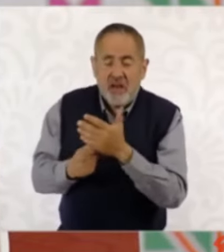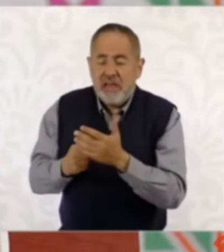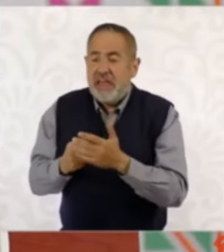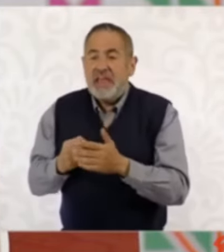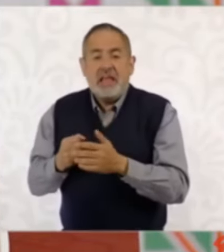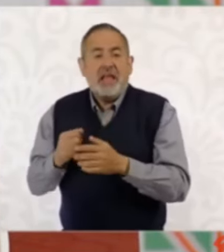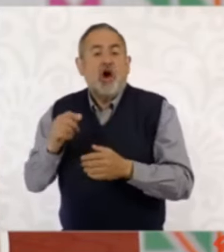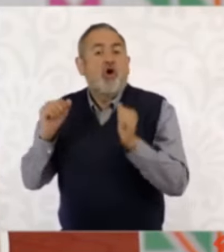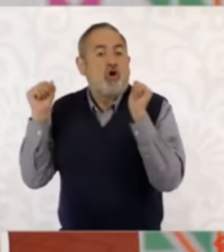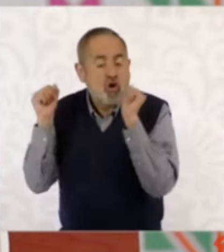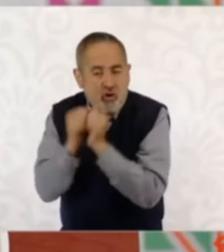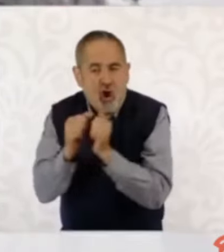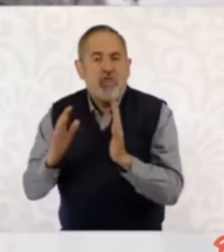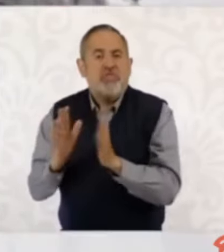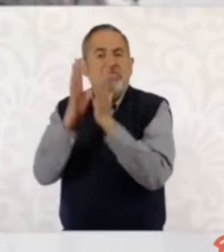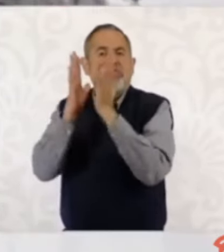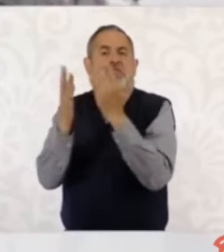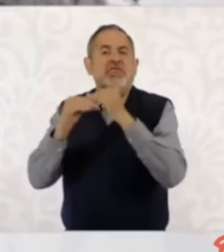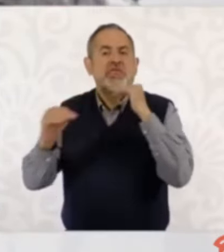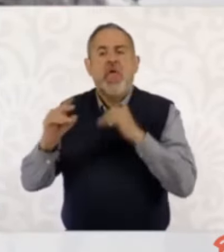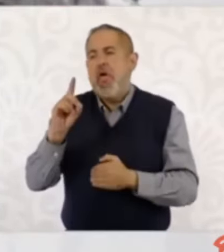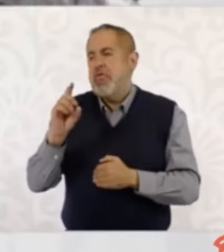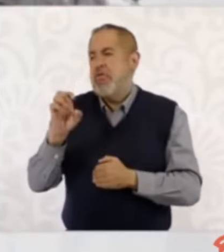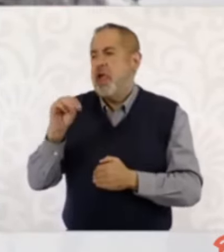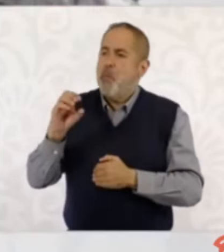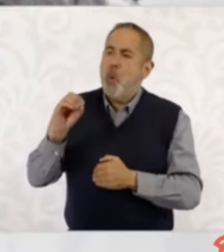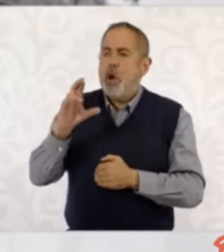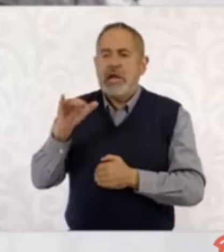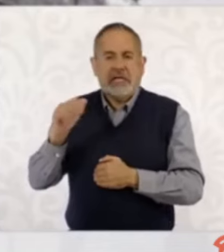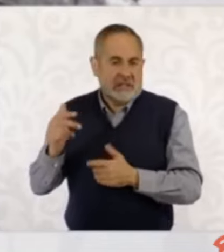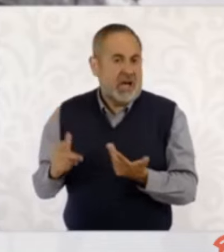Incluso el de democracia, si lo llevamos